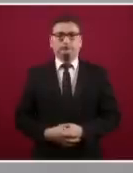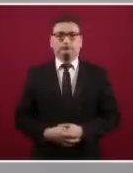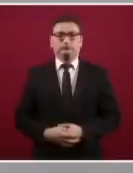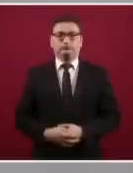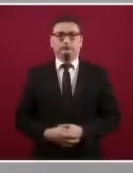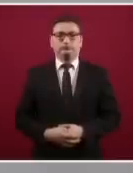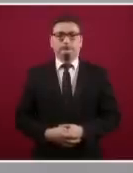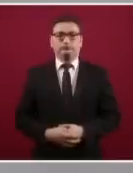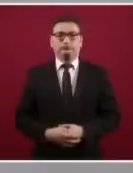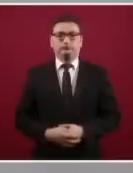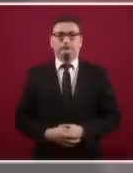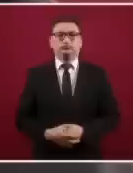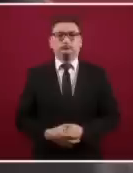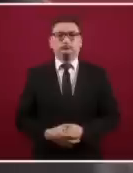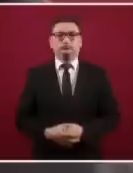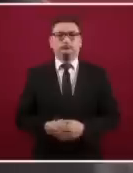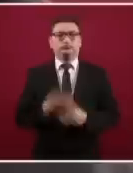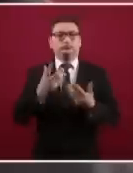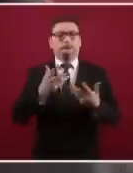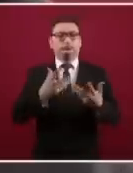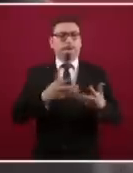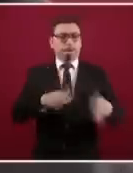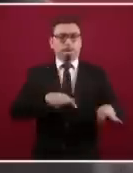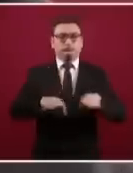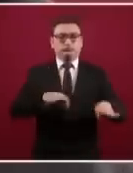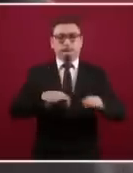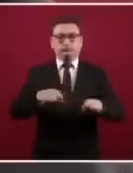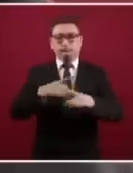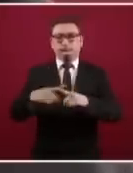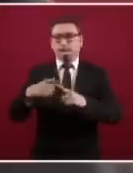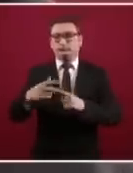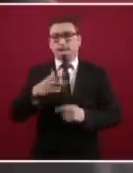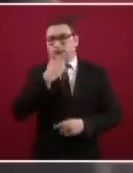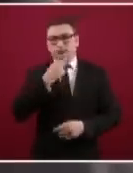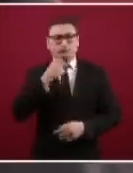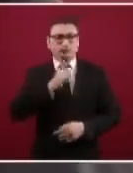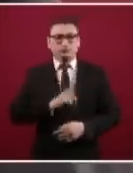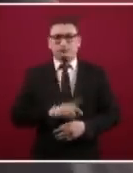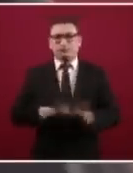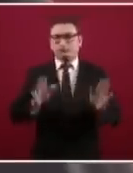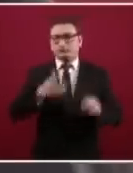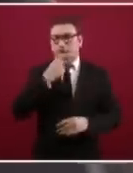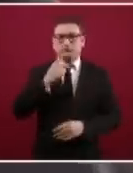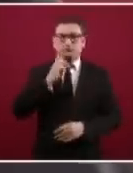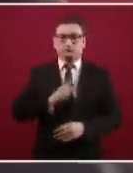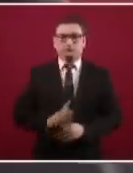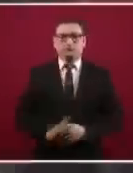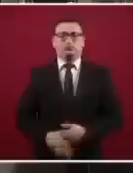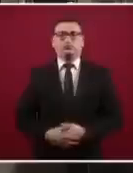y deseos de trabajar. Sea hombre o sea mujer. Sea hombre o sea mujer.